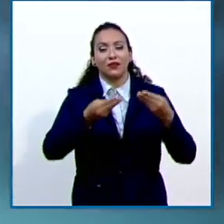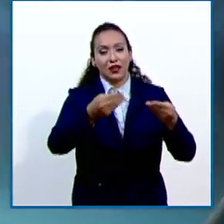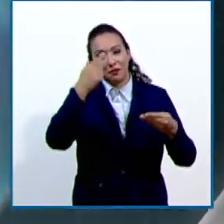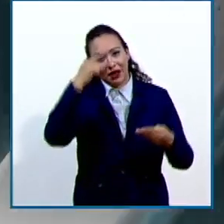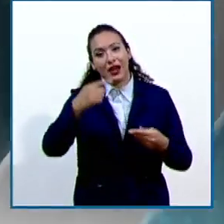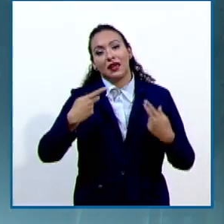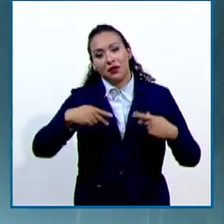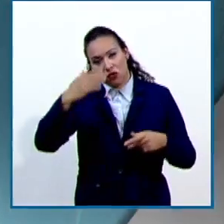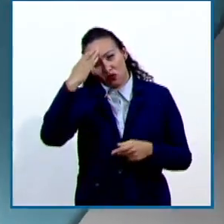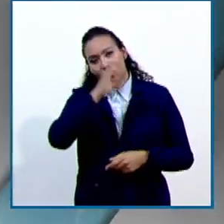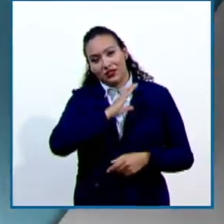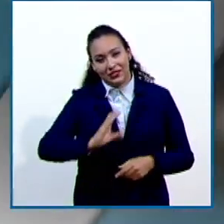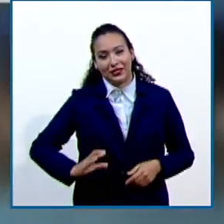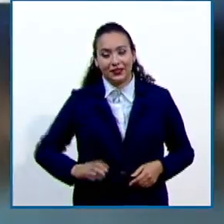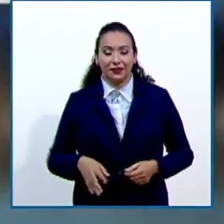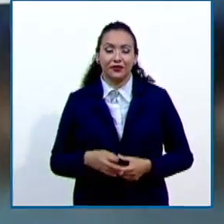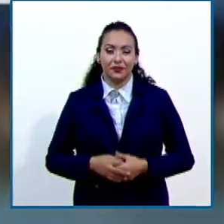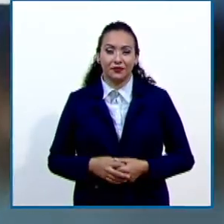candidatas.